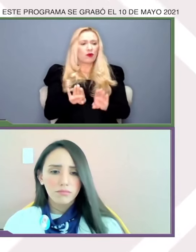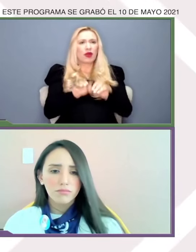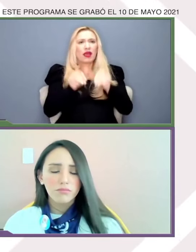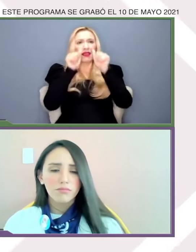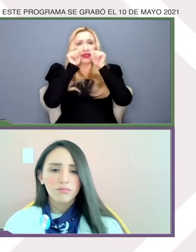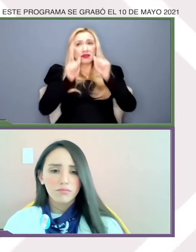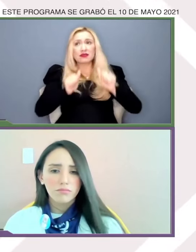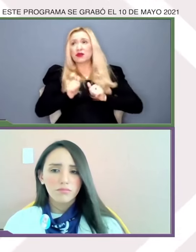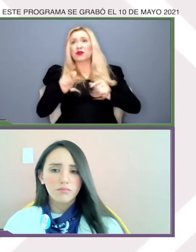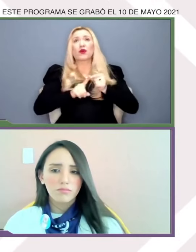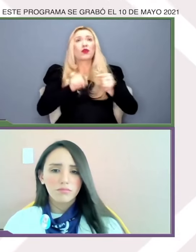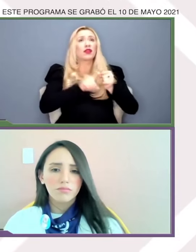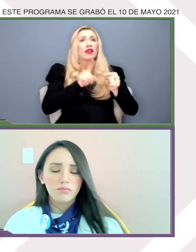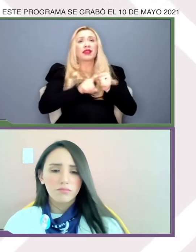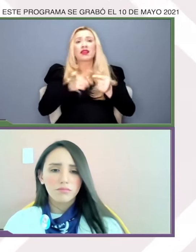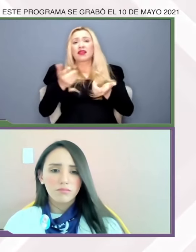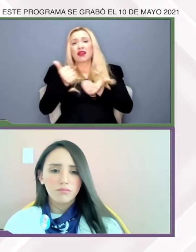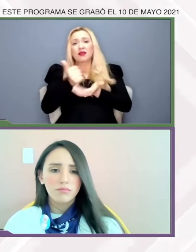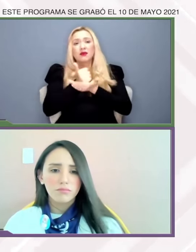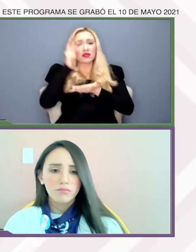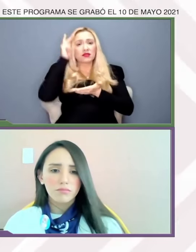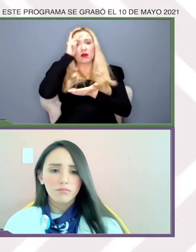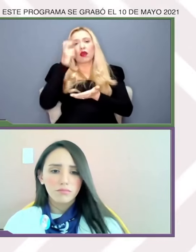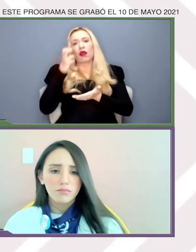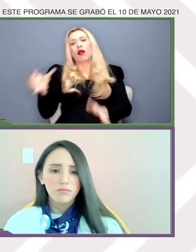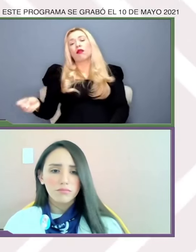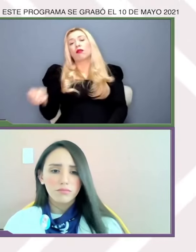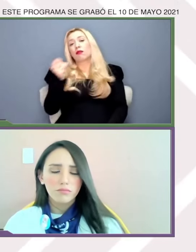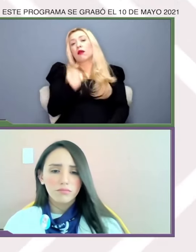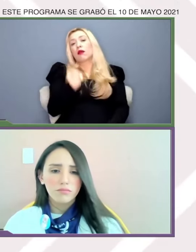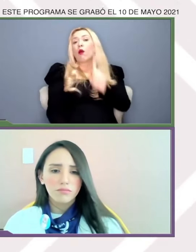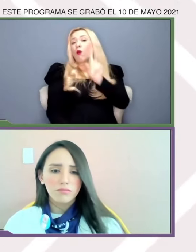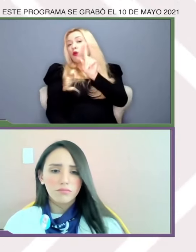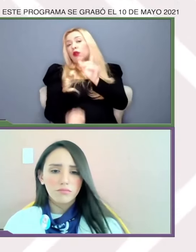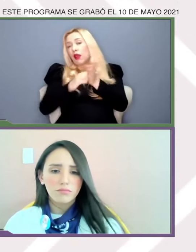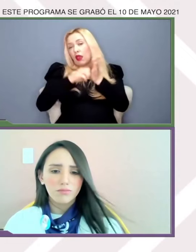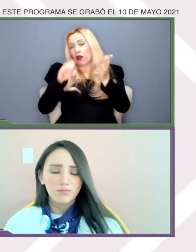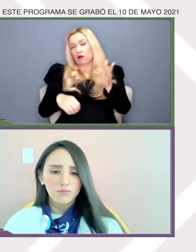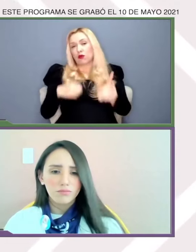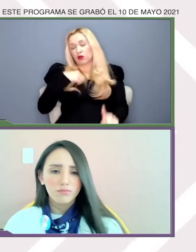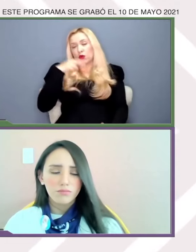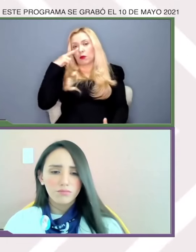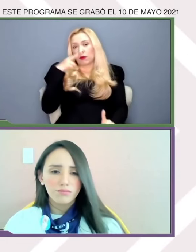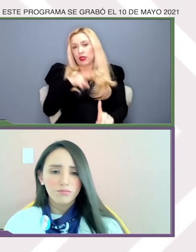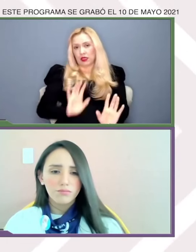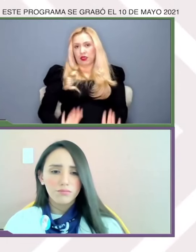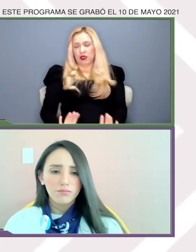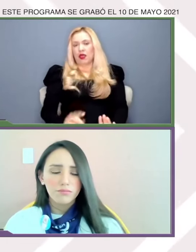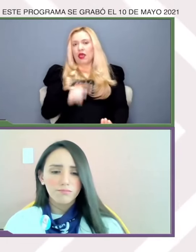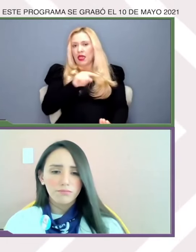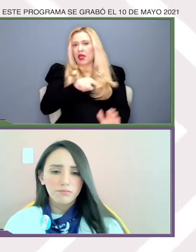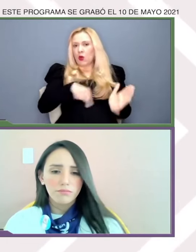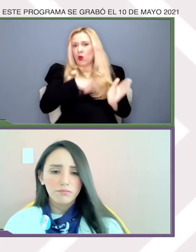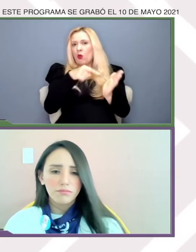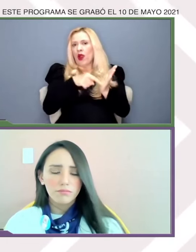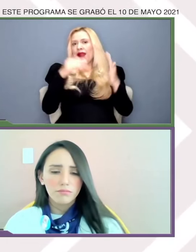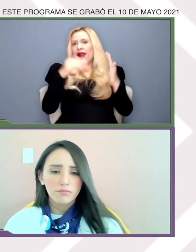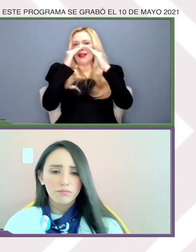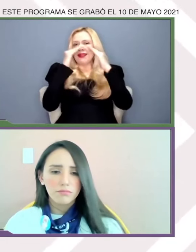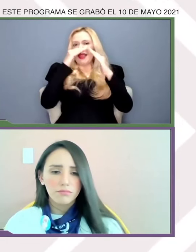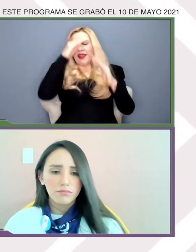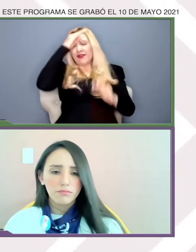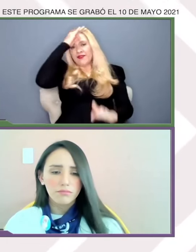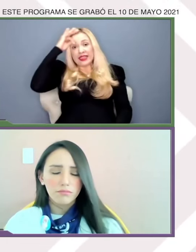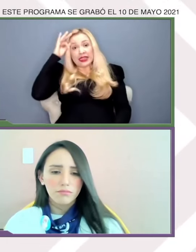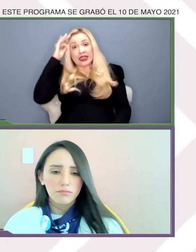eso es solo un caso de muchos que yo vi en Casa Frida, ¿no? Es por ello que sociedad